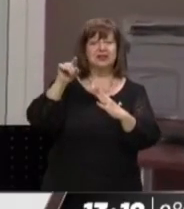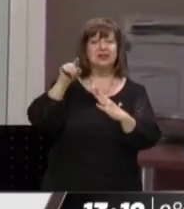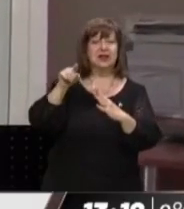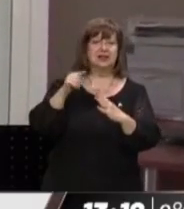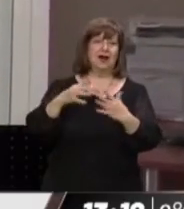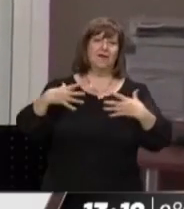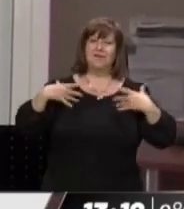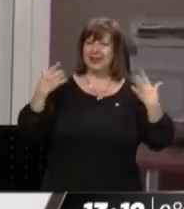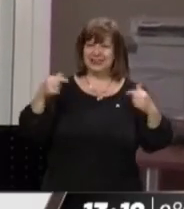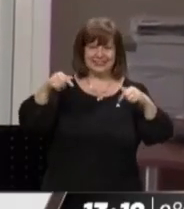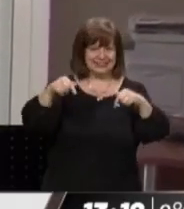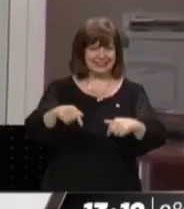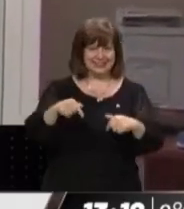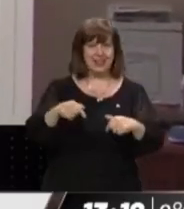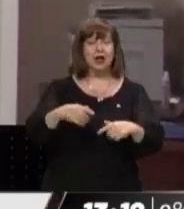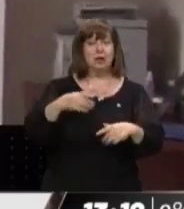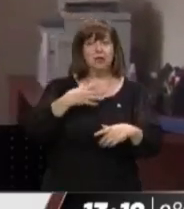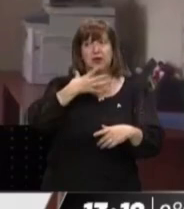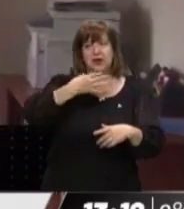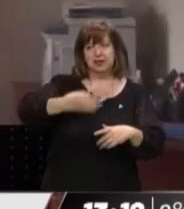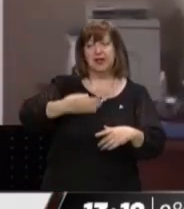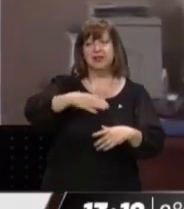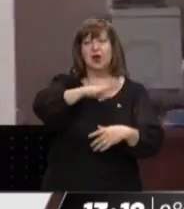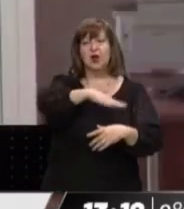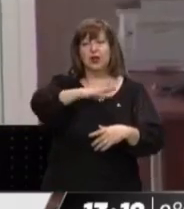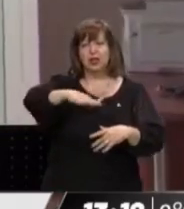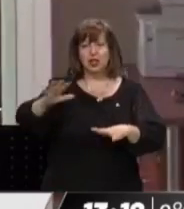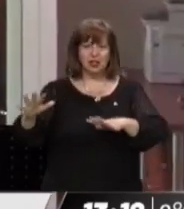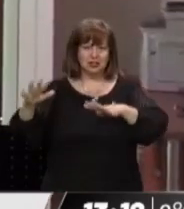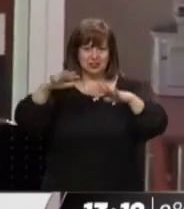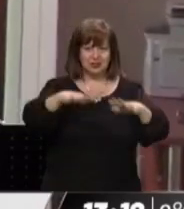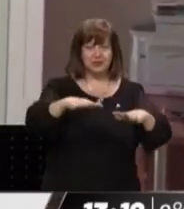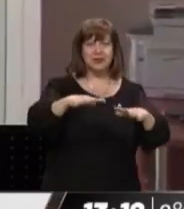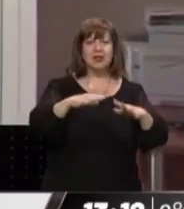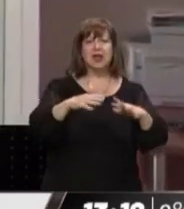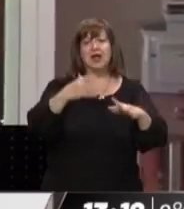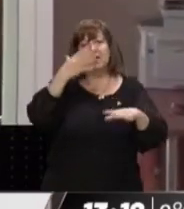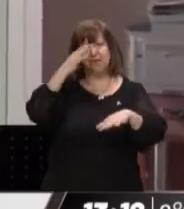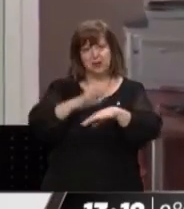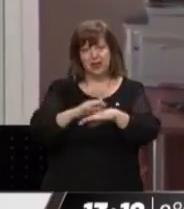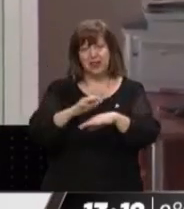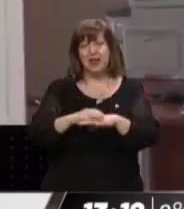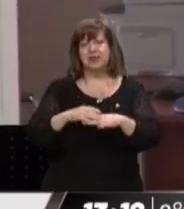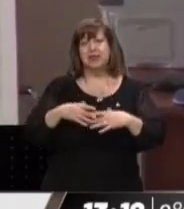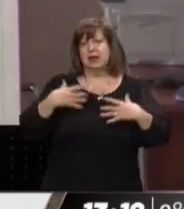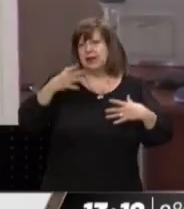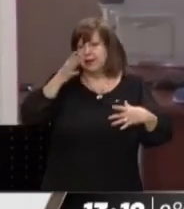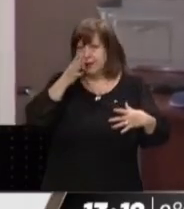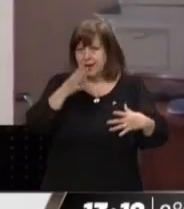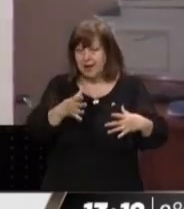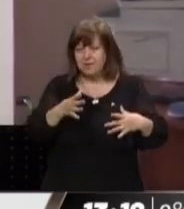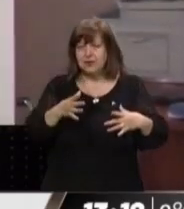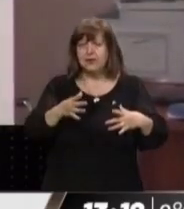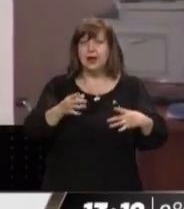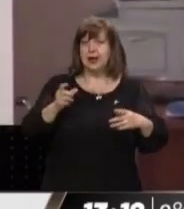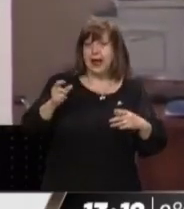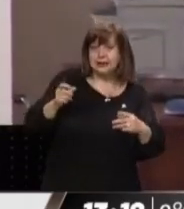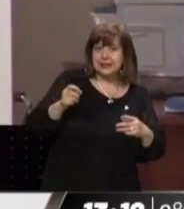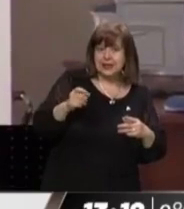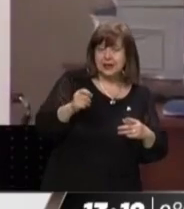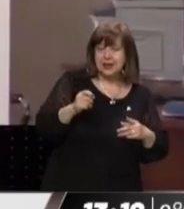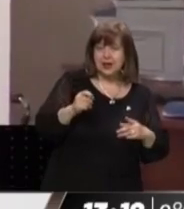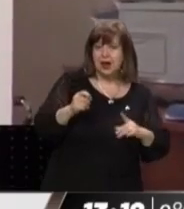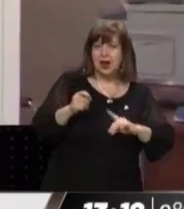nosotros. Y es correcto, los chicos que están acá en la Casa Ronald están atravesando enfermedades de alta complejidad. No solo oncológico, porque te preguntaba